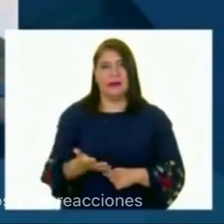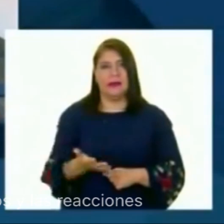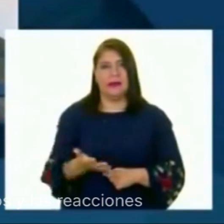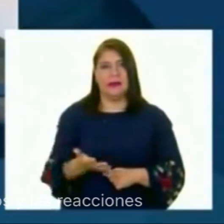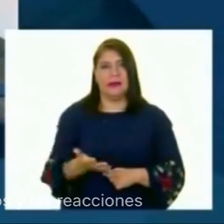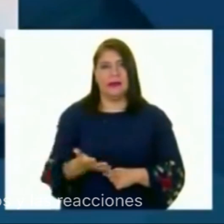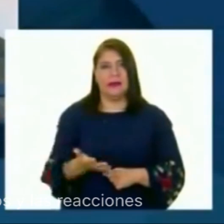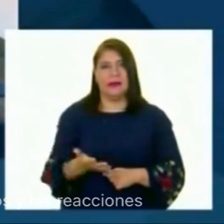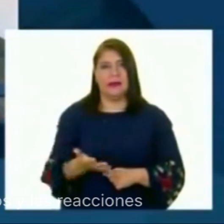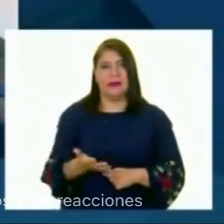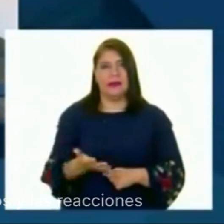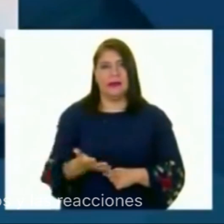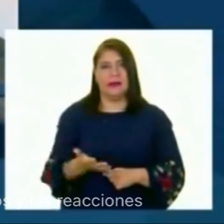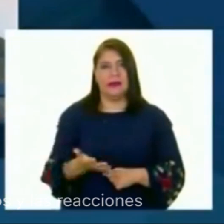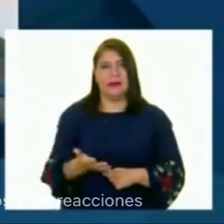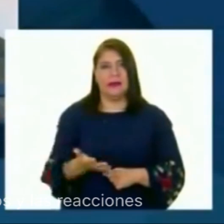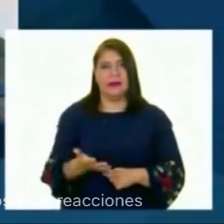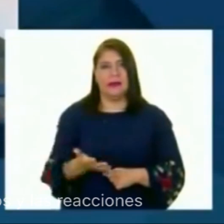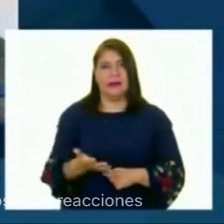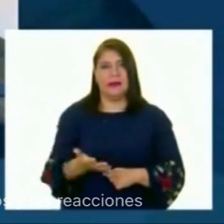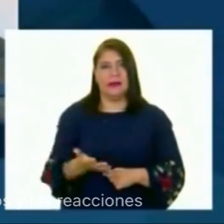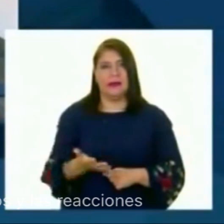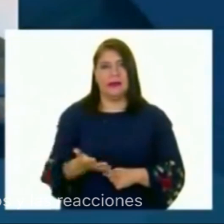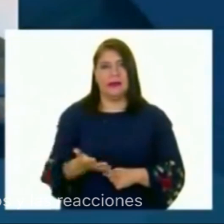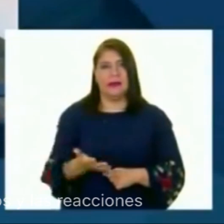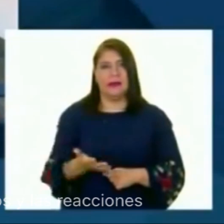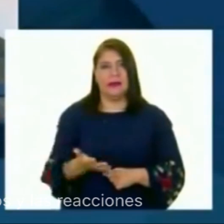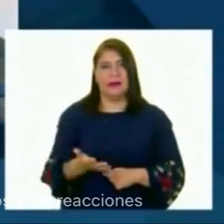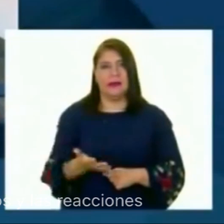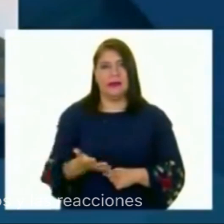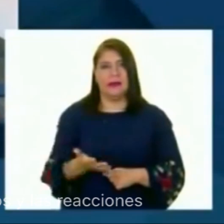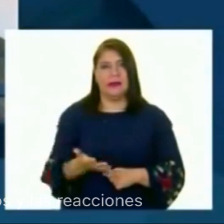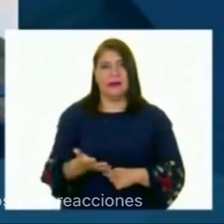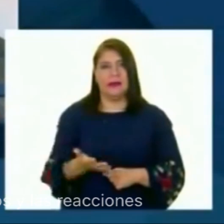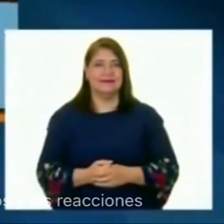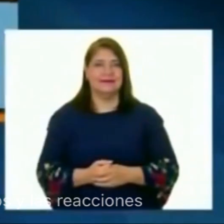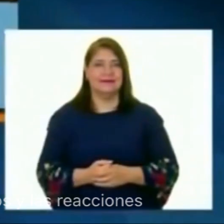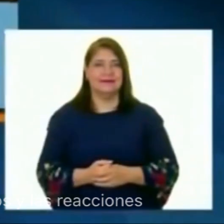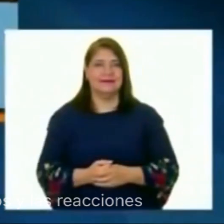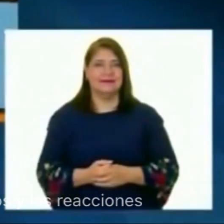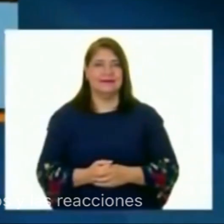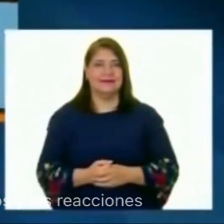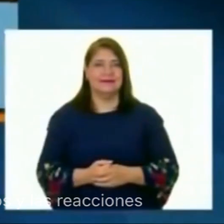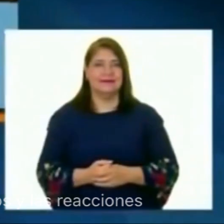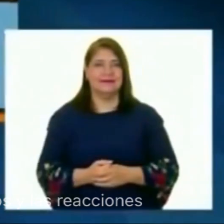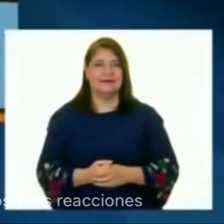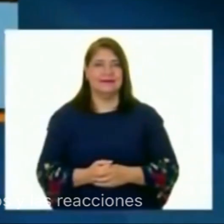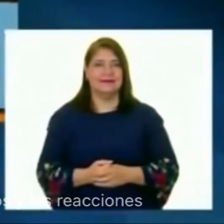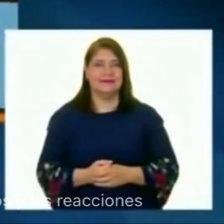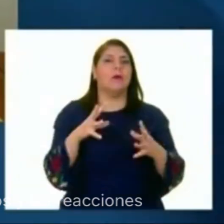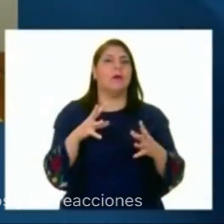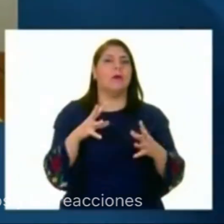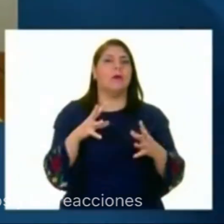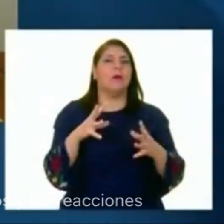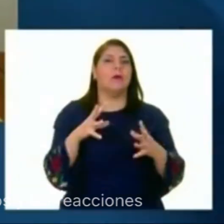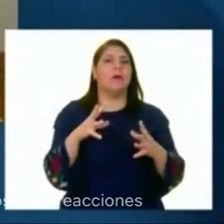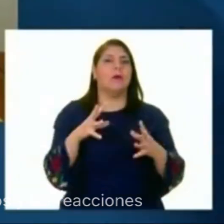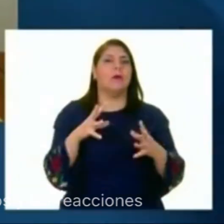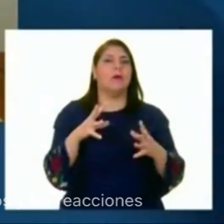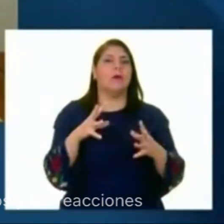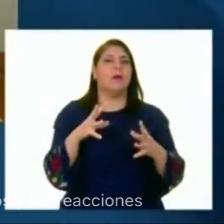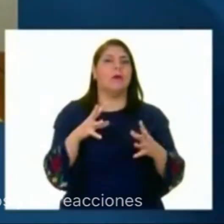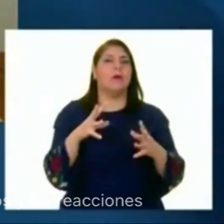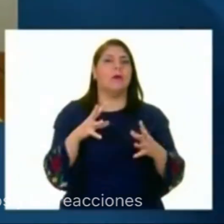con algunas modificaciones. El día de hoy en Ventana Creativa realizarás actividades que te involucren en la actividad deportiva. Ocuparás una mesa,